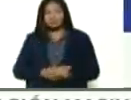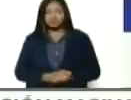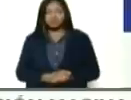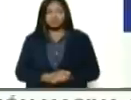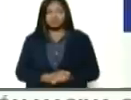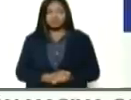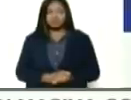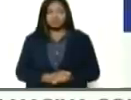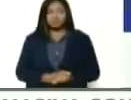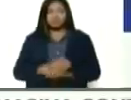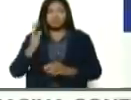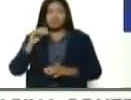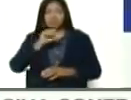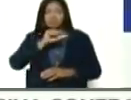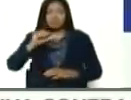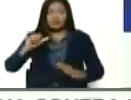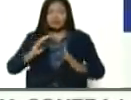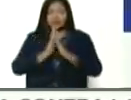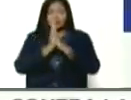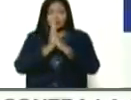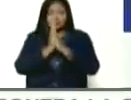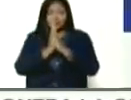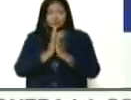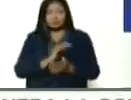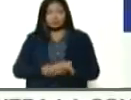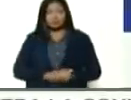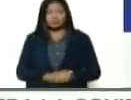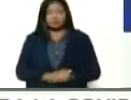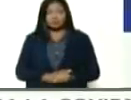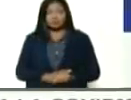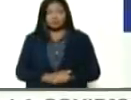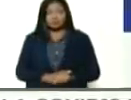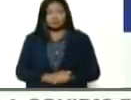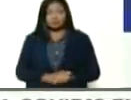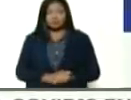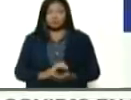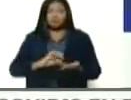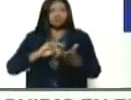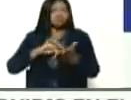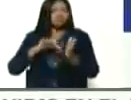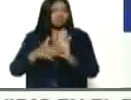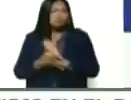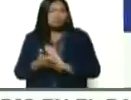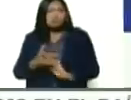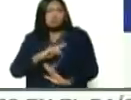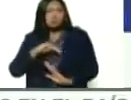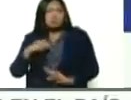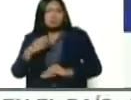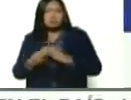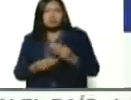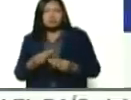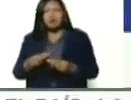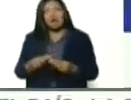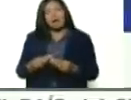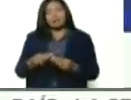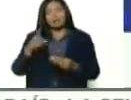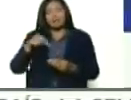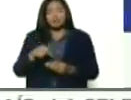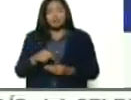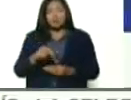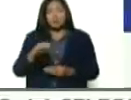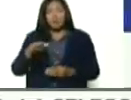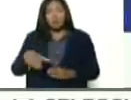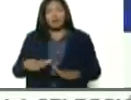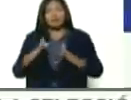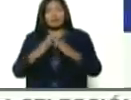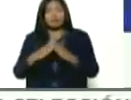venir a la semana santa y tuvimos que decretar la cuarentena